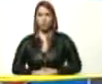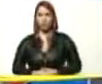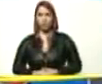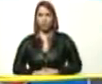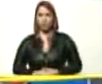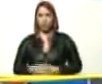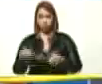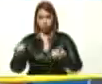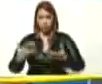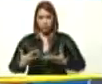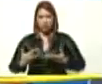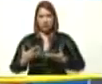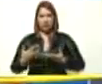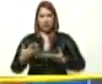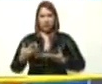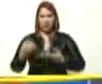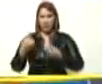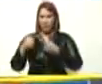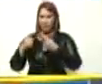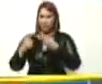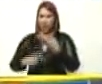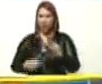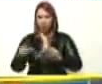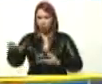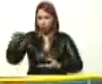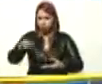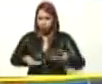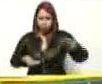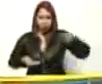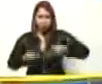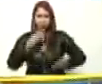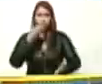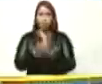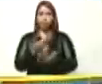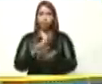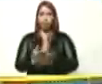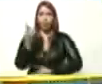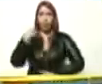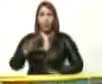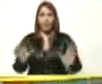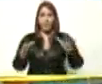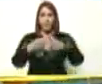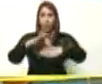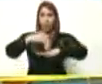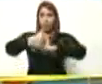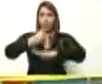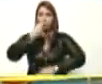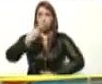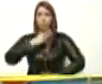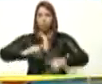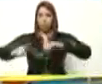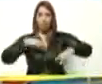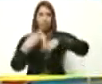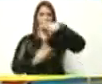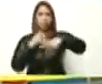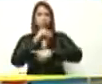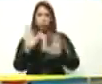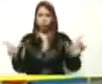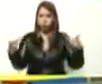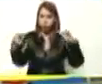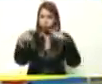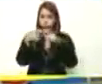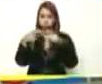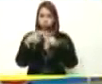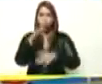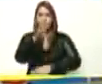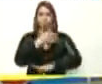recibido diversas propuestas, ayer tuvimos, el alto mando político, de la revolución, una reunión, de unas